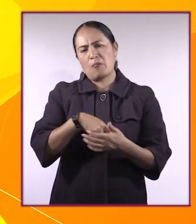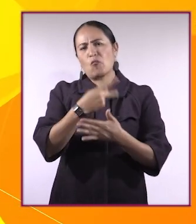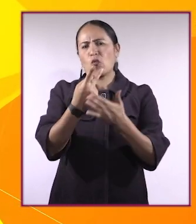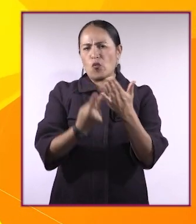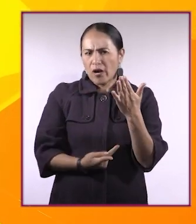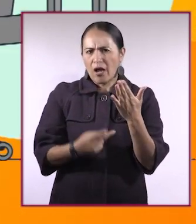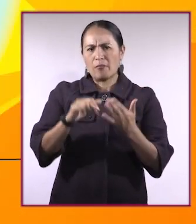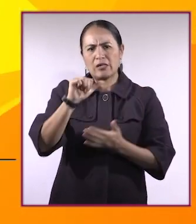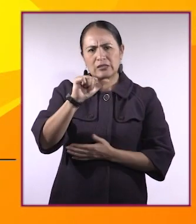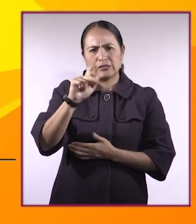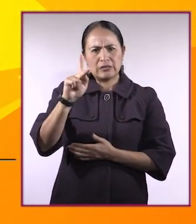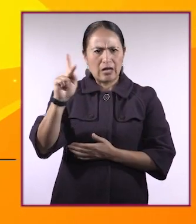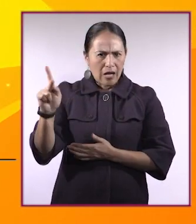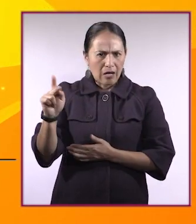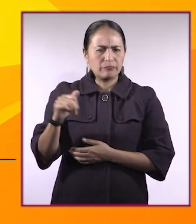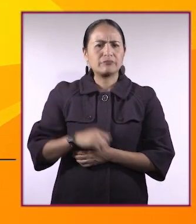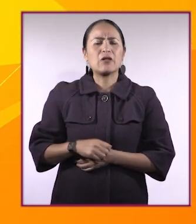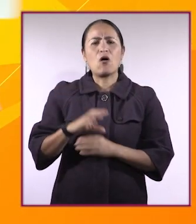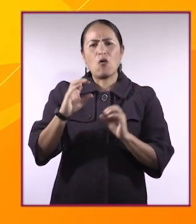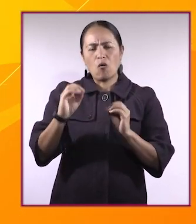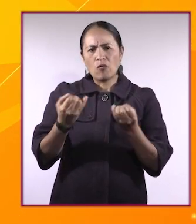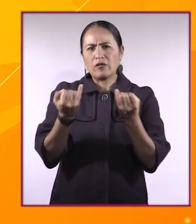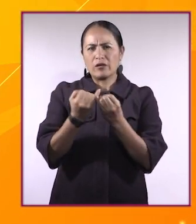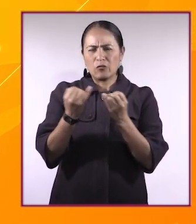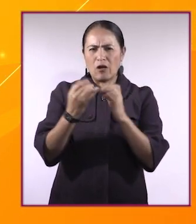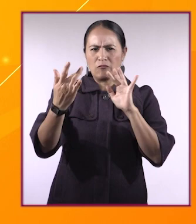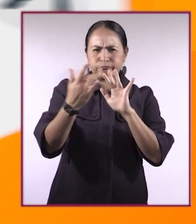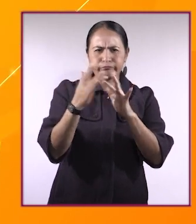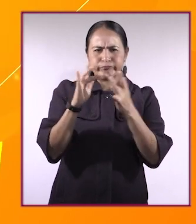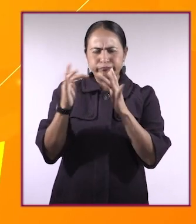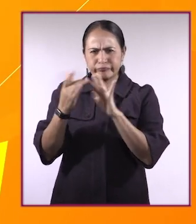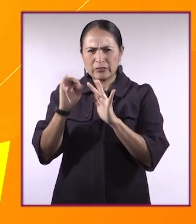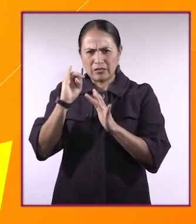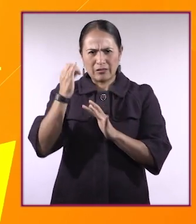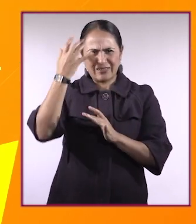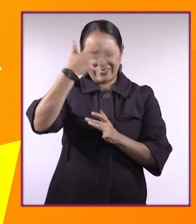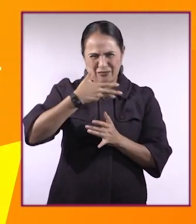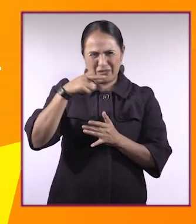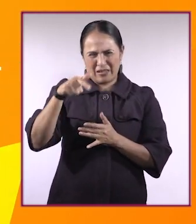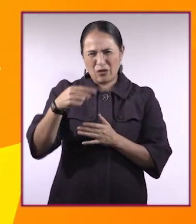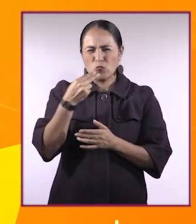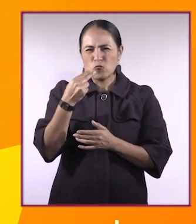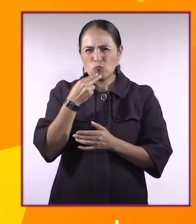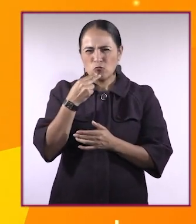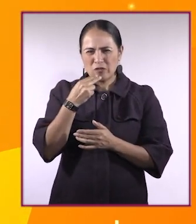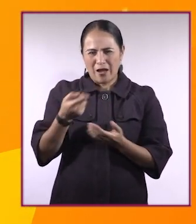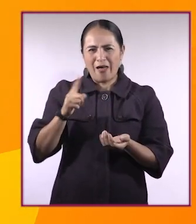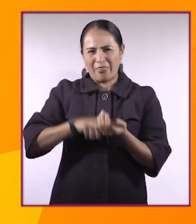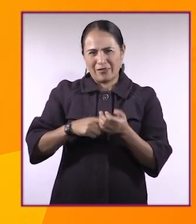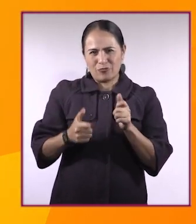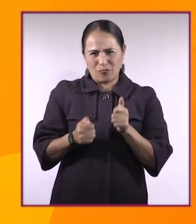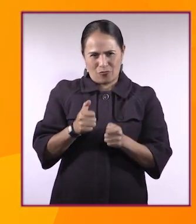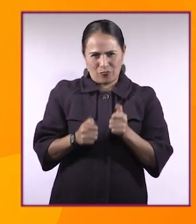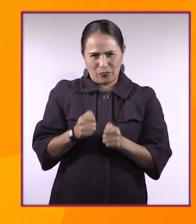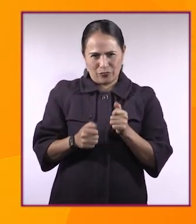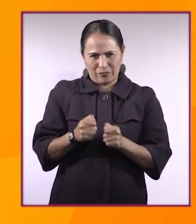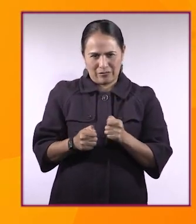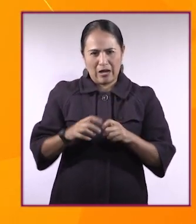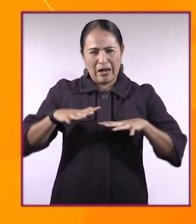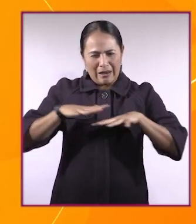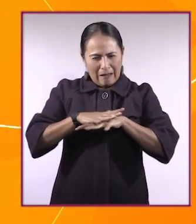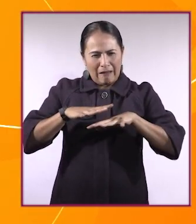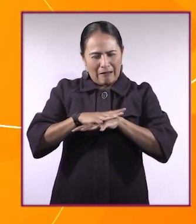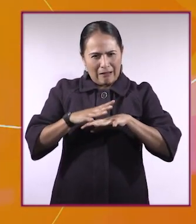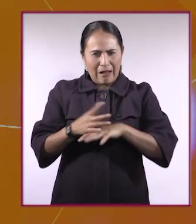más fáciles de comprender, como los programas, las aplicaciones e interfaces gráficas que utilizamos en nuestros